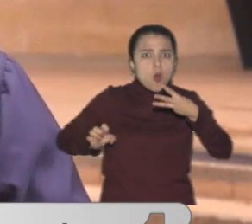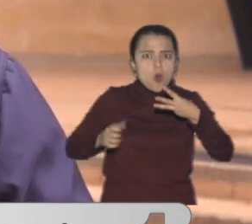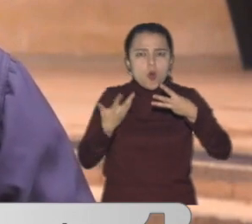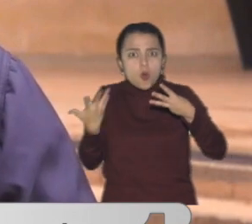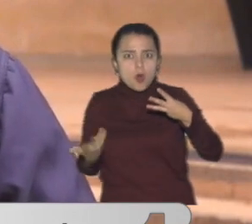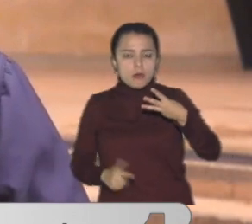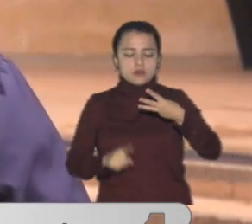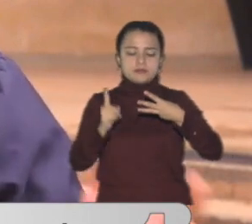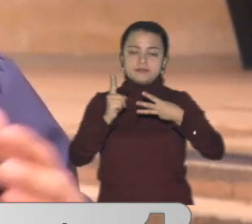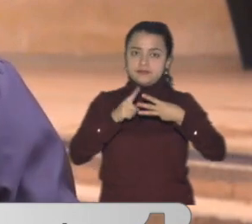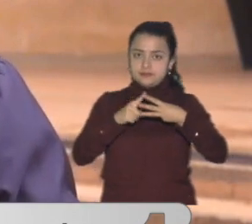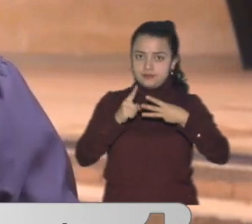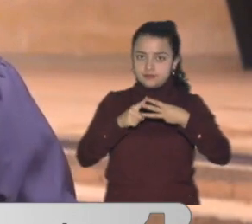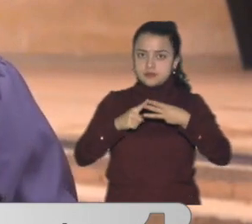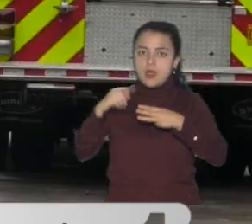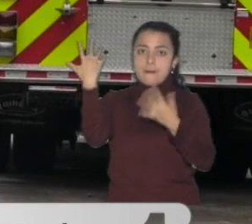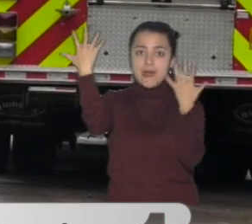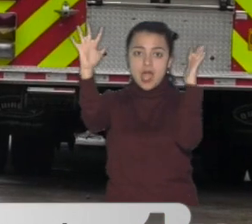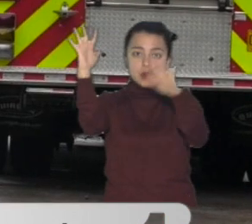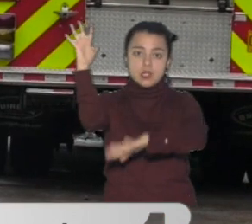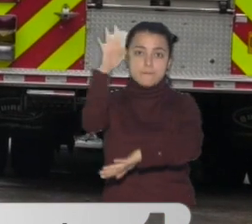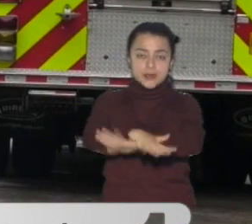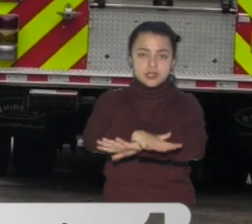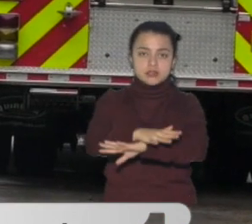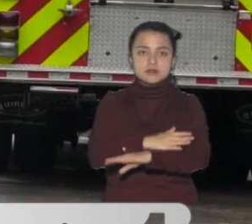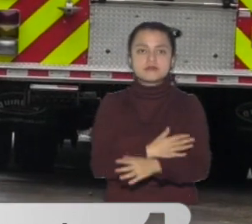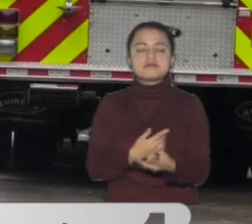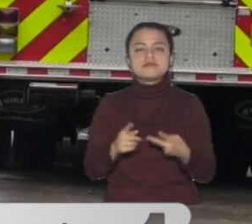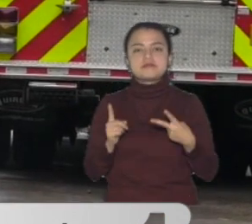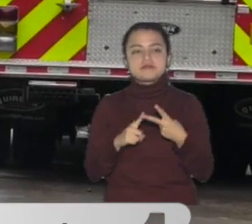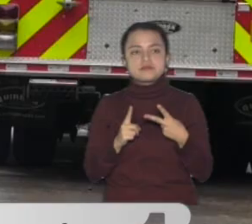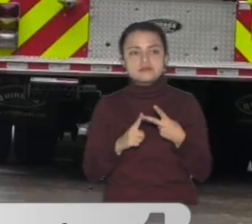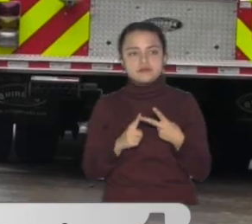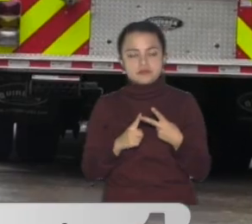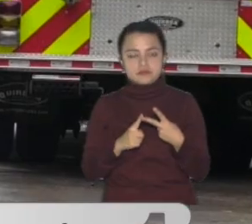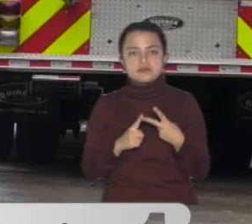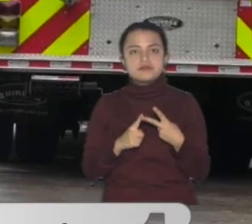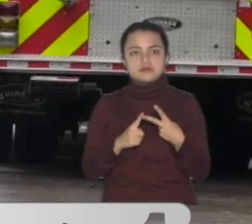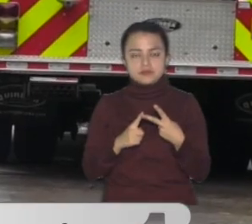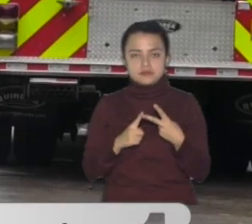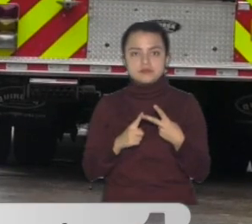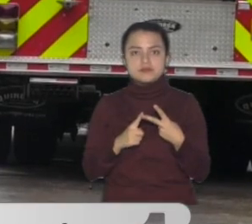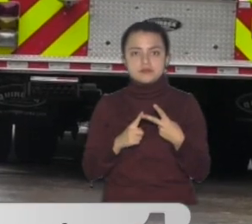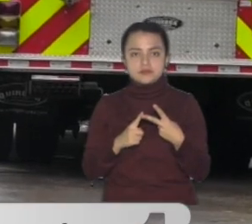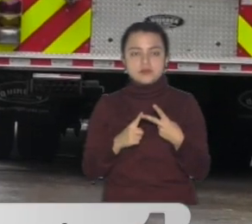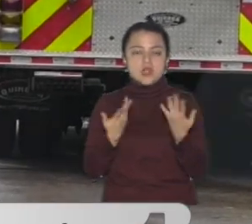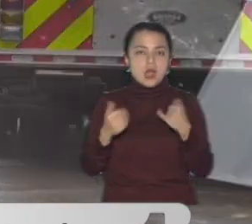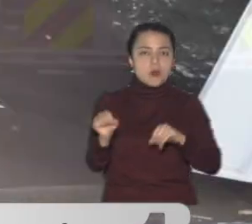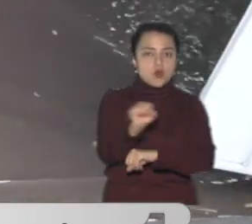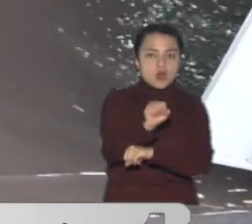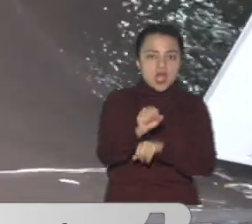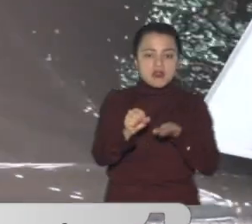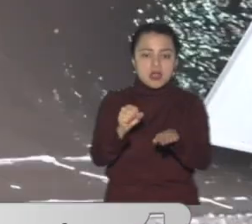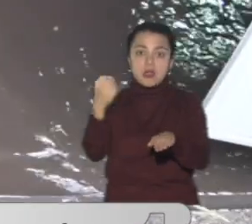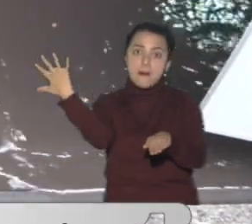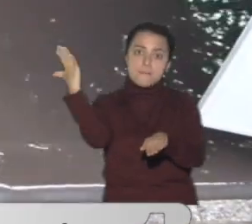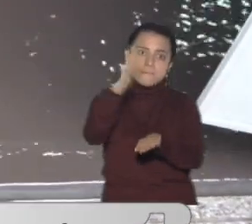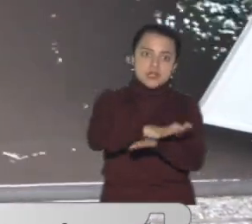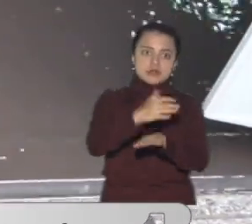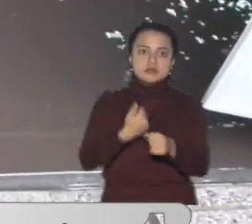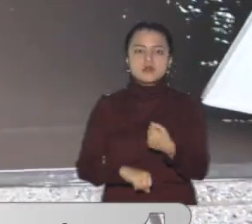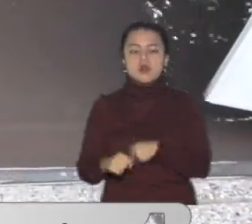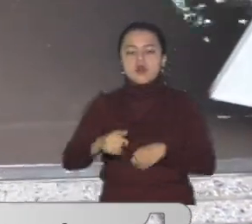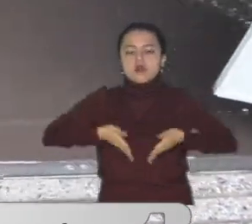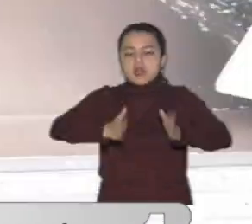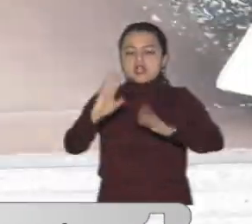más relevantes han sido caída de árboles sobre la vía, sobre algunas estructuras, sobre vehículos. La otra ha sido